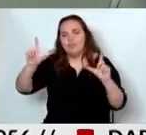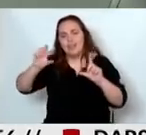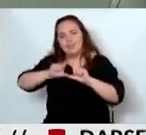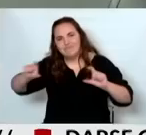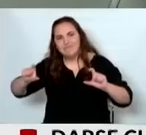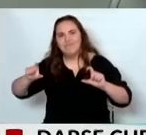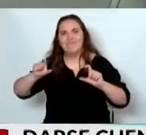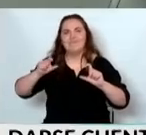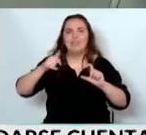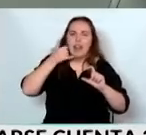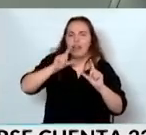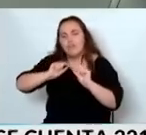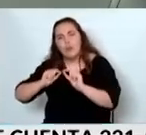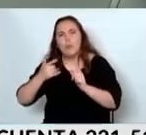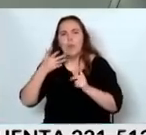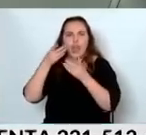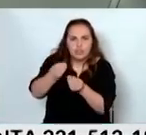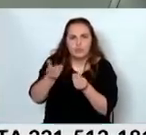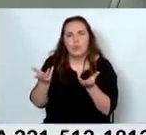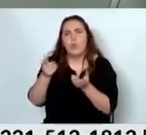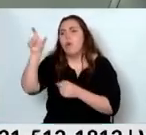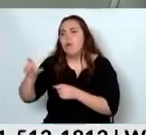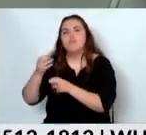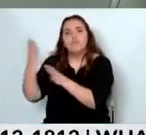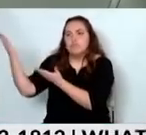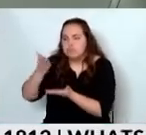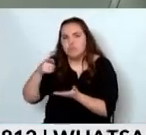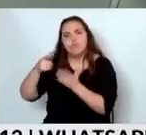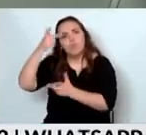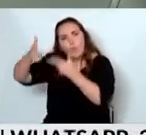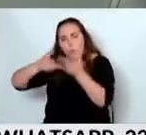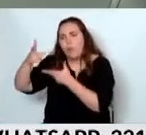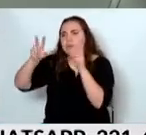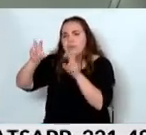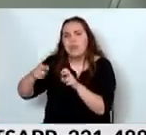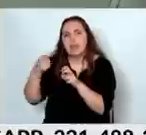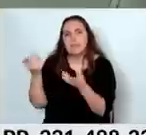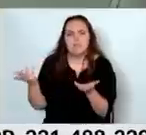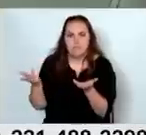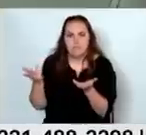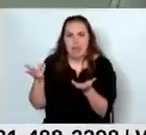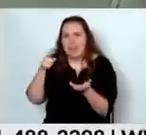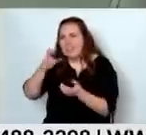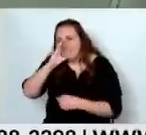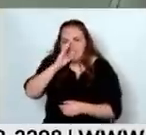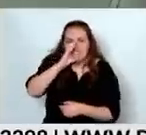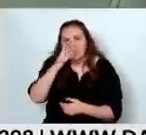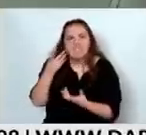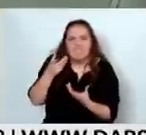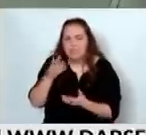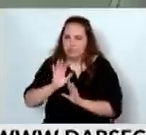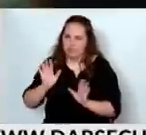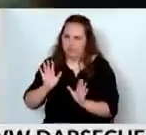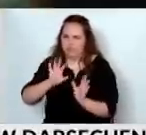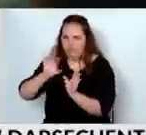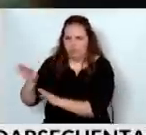citar a algún profesional para que dé algún comentario al respecto, que se pueda hablar del tema de otra manera. No hace falta ir al morbo, sí podés hablar un montón del